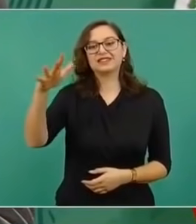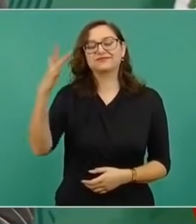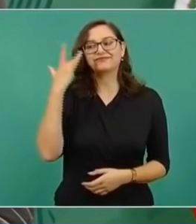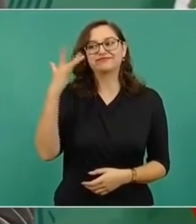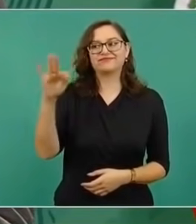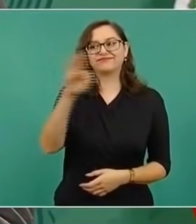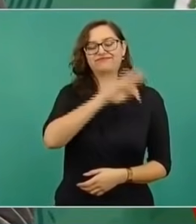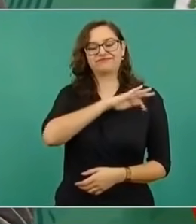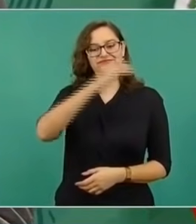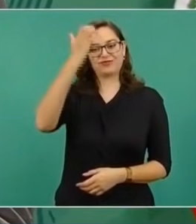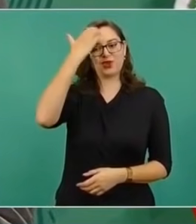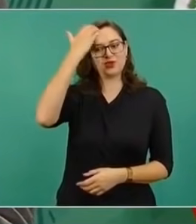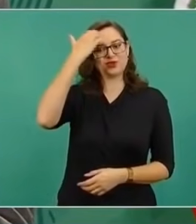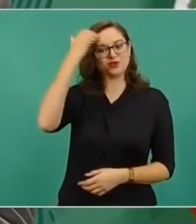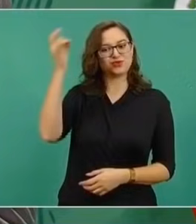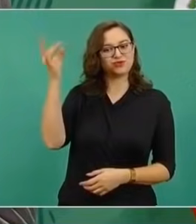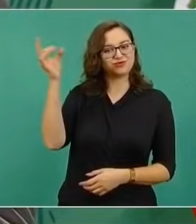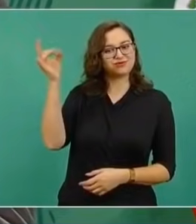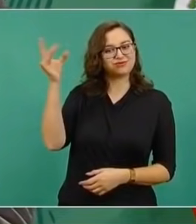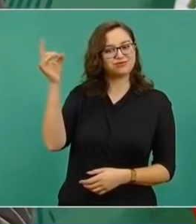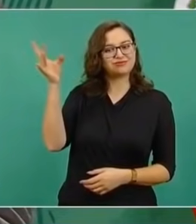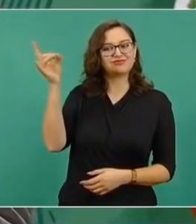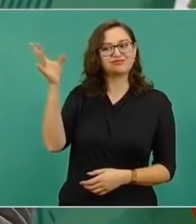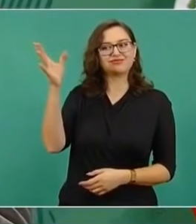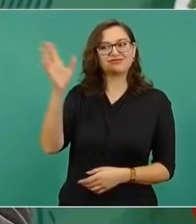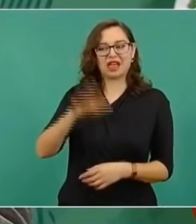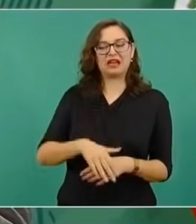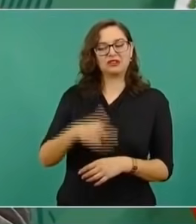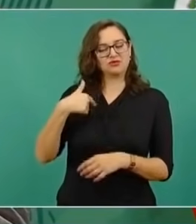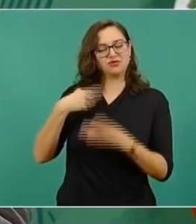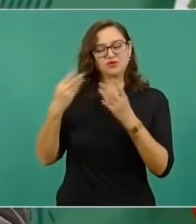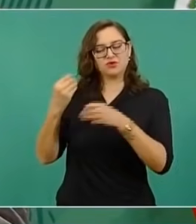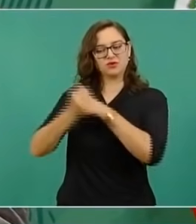estudiados, los conozco,